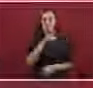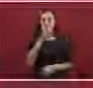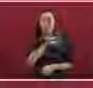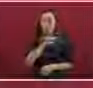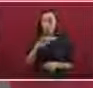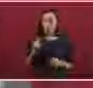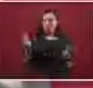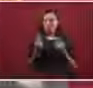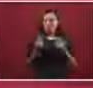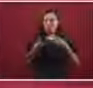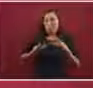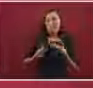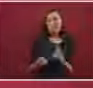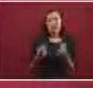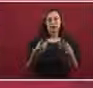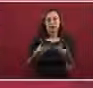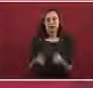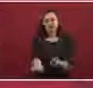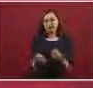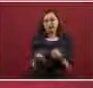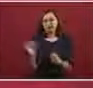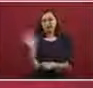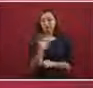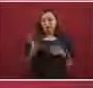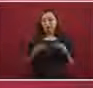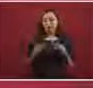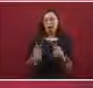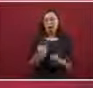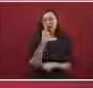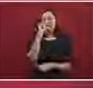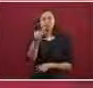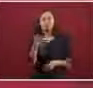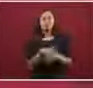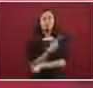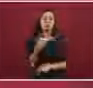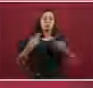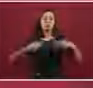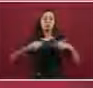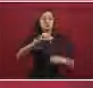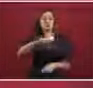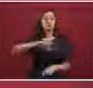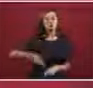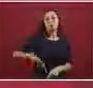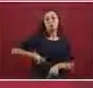Porque en la mentalidad del administrador público